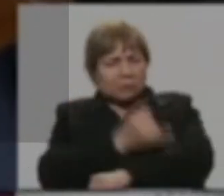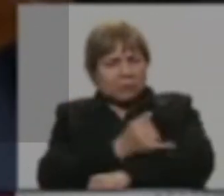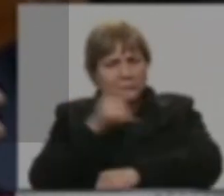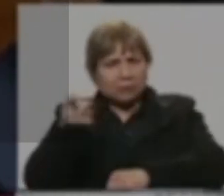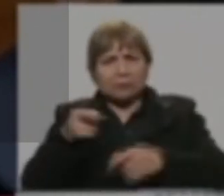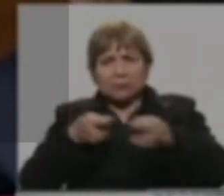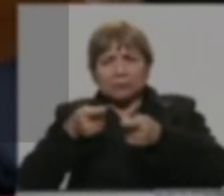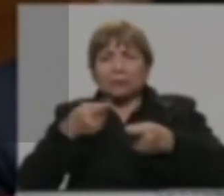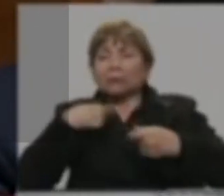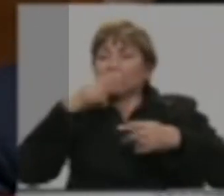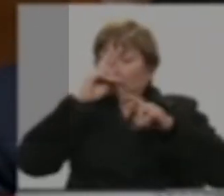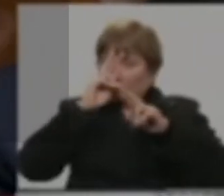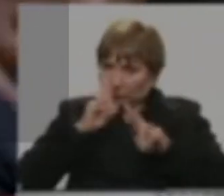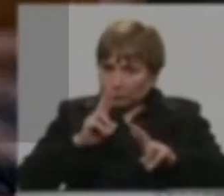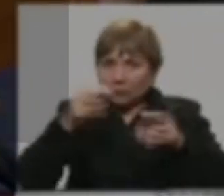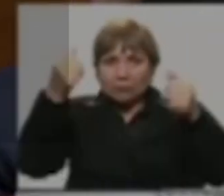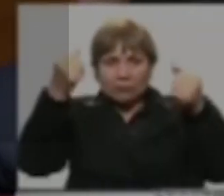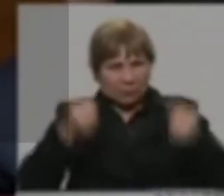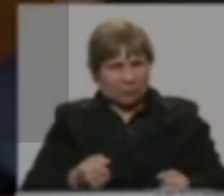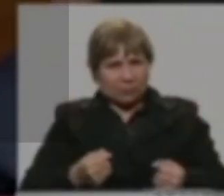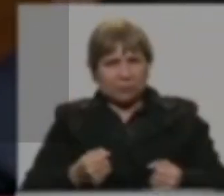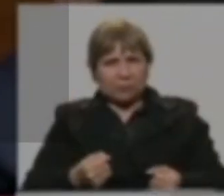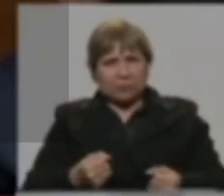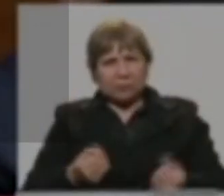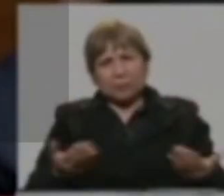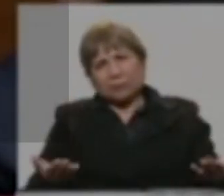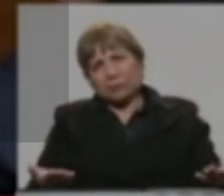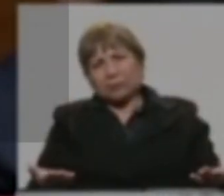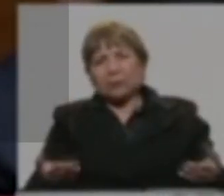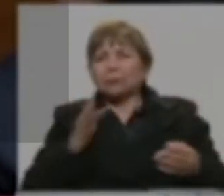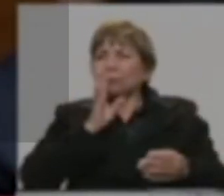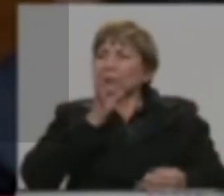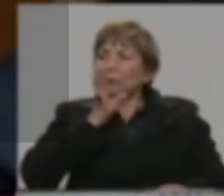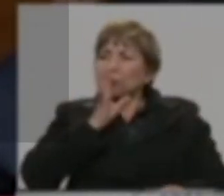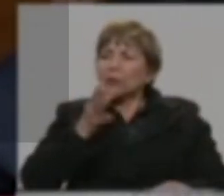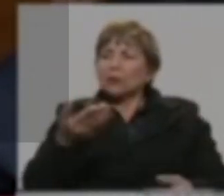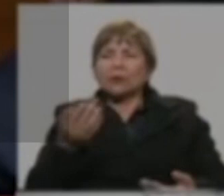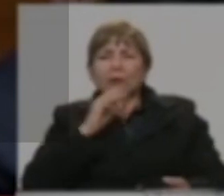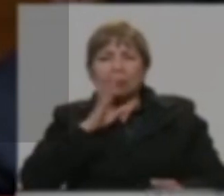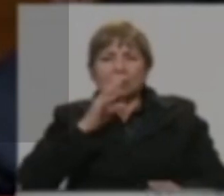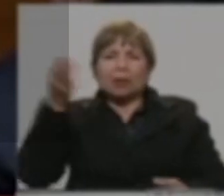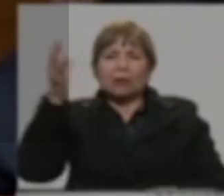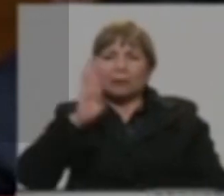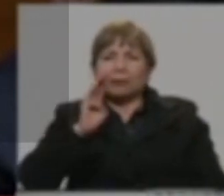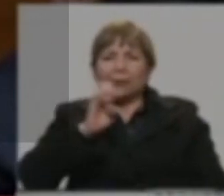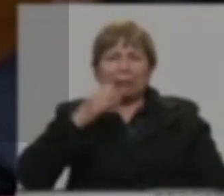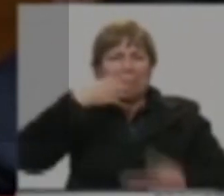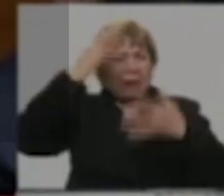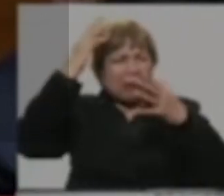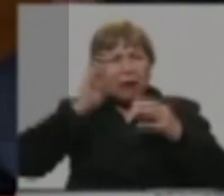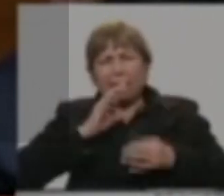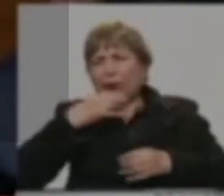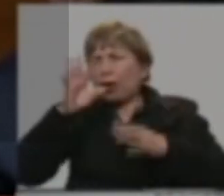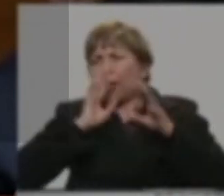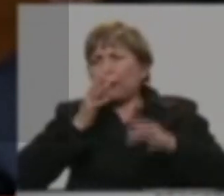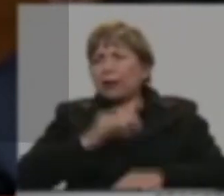que usted dice respeta y empoderará. No, no palabré, pues, señor Bellido, poco floro.